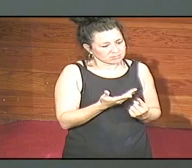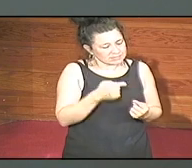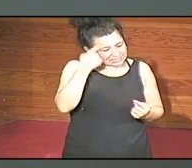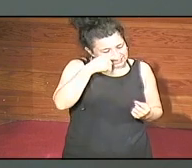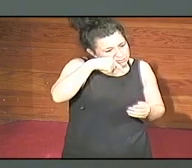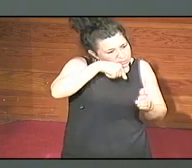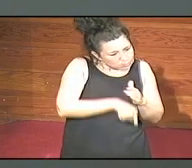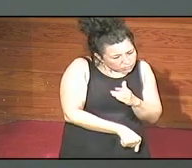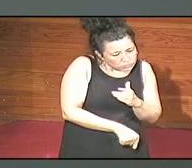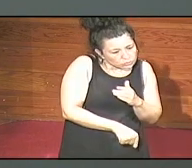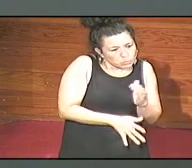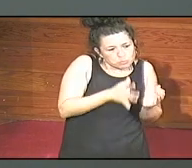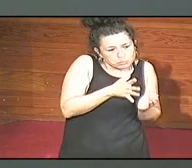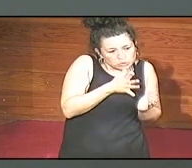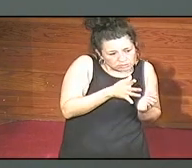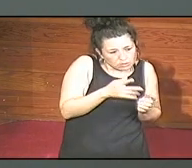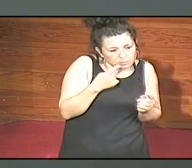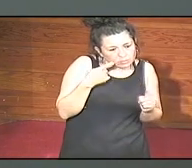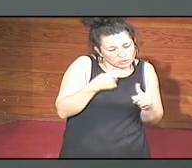pasando cosas